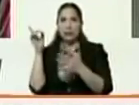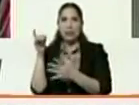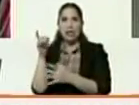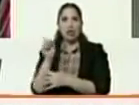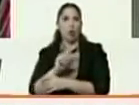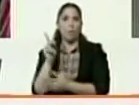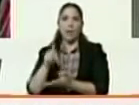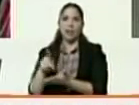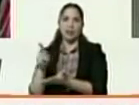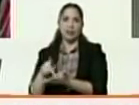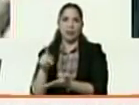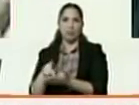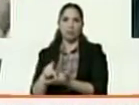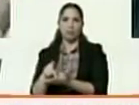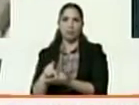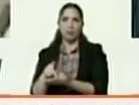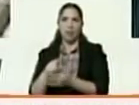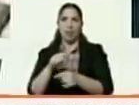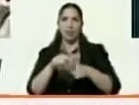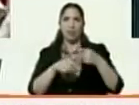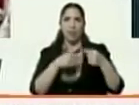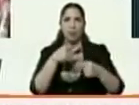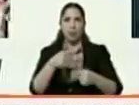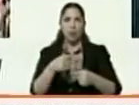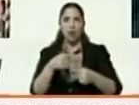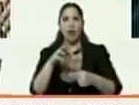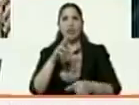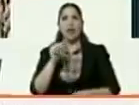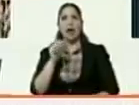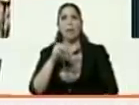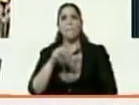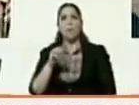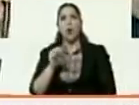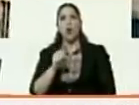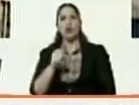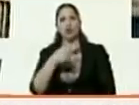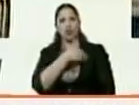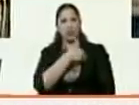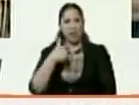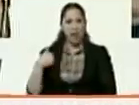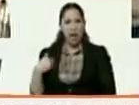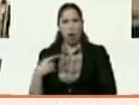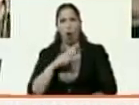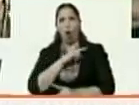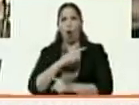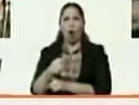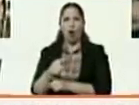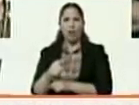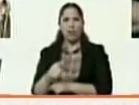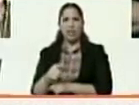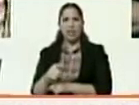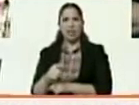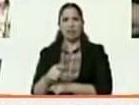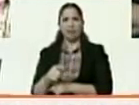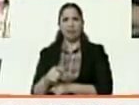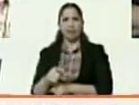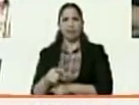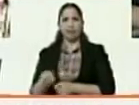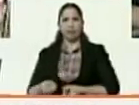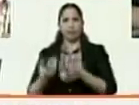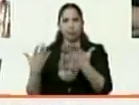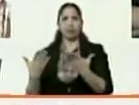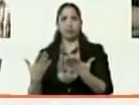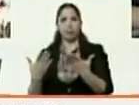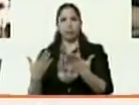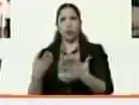participar, y después Ramos Alú declaró que era una orden que le habían dado los dueños de los medios.